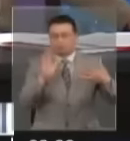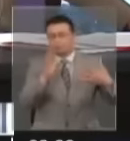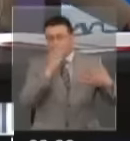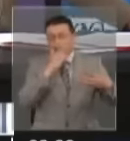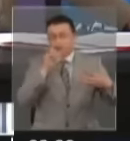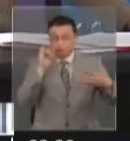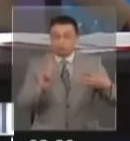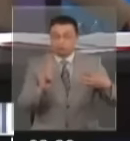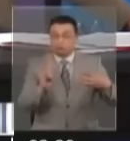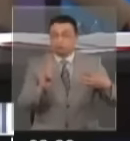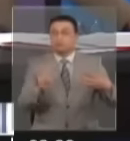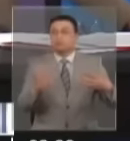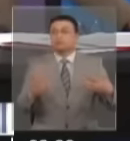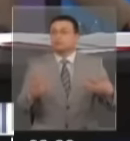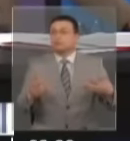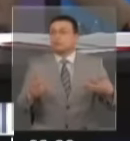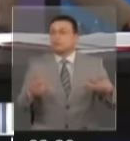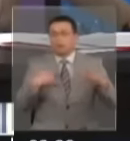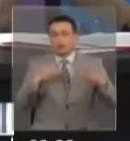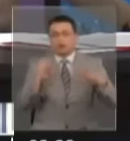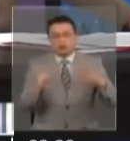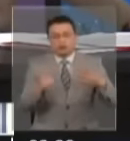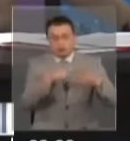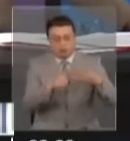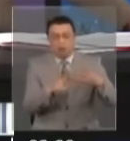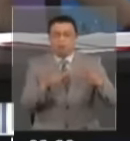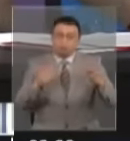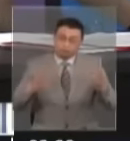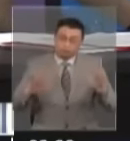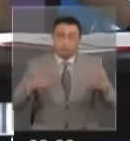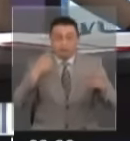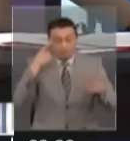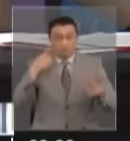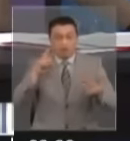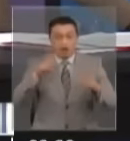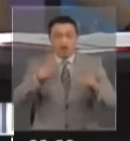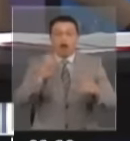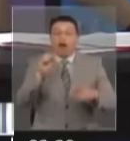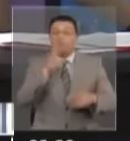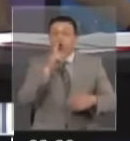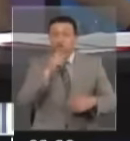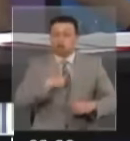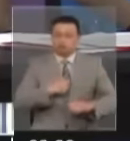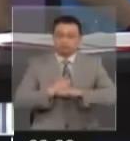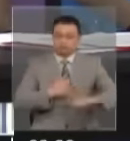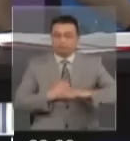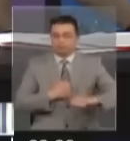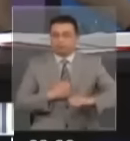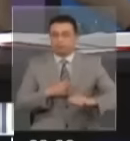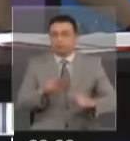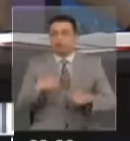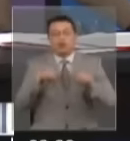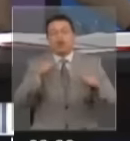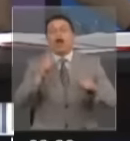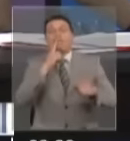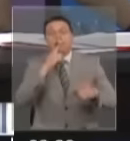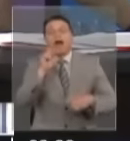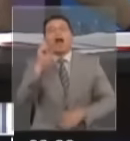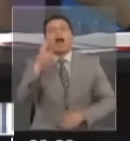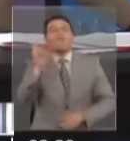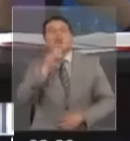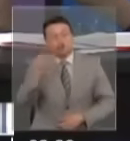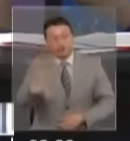feto, eso podría eventualmente sí, pero en contra absoluta del aborto. Es un tema de valores. Pero un tema estamos hablando de este proyecto, no sí. Del aborto.